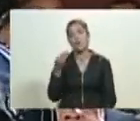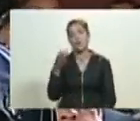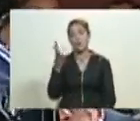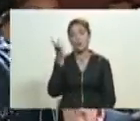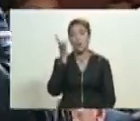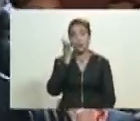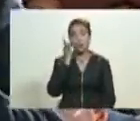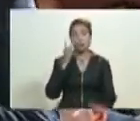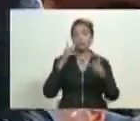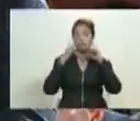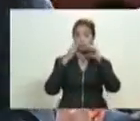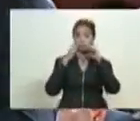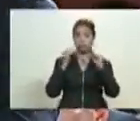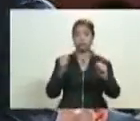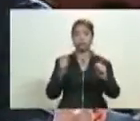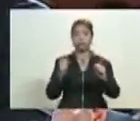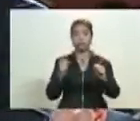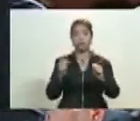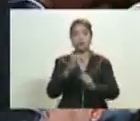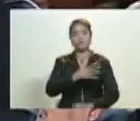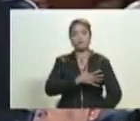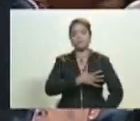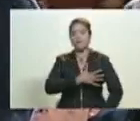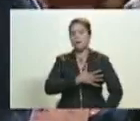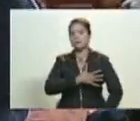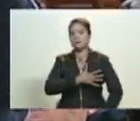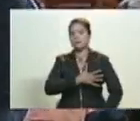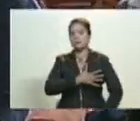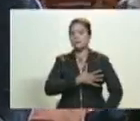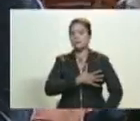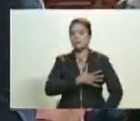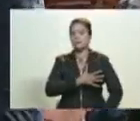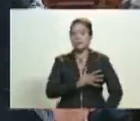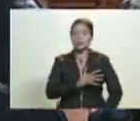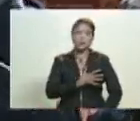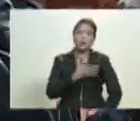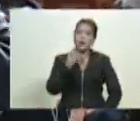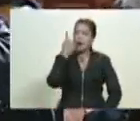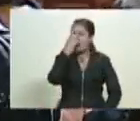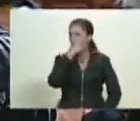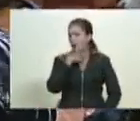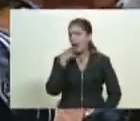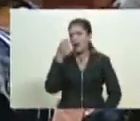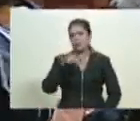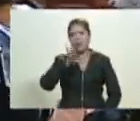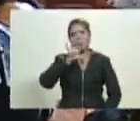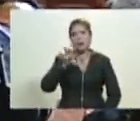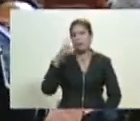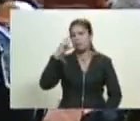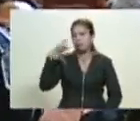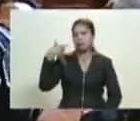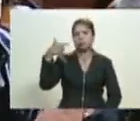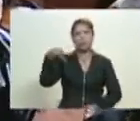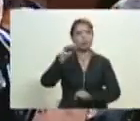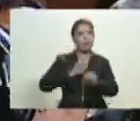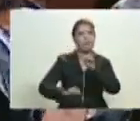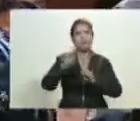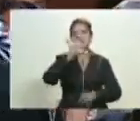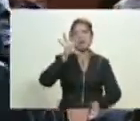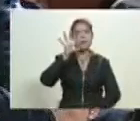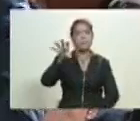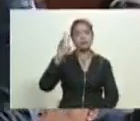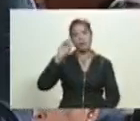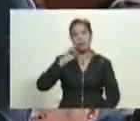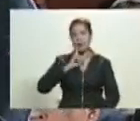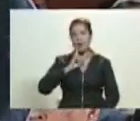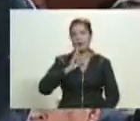mujer profesional, patriota, cara de nuestro país en los últimos días de defensa de la patria